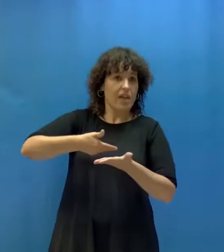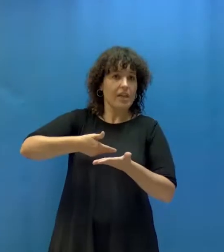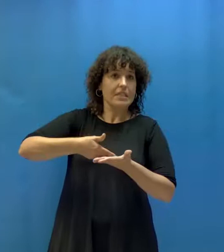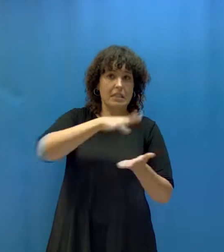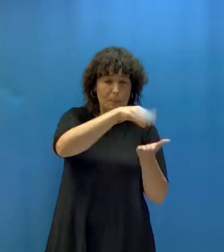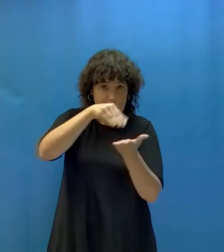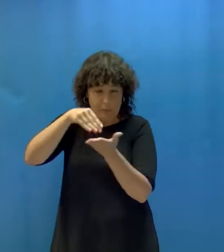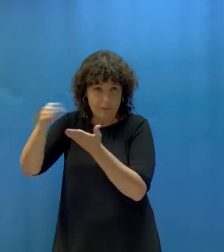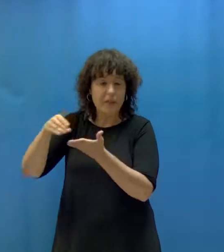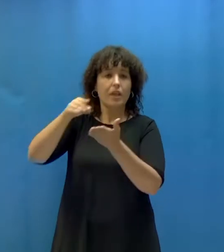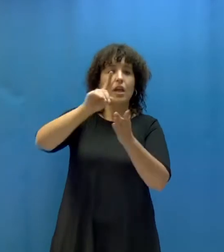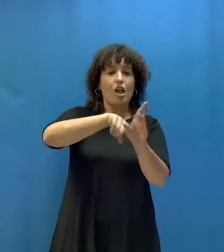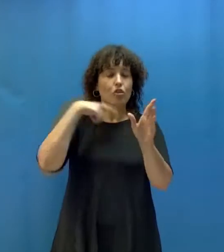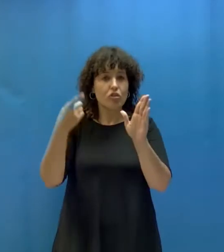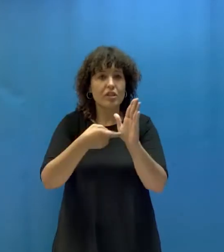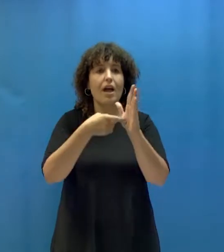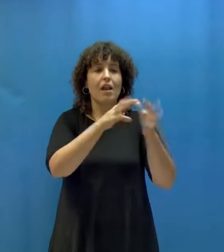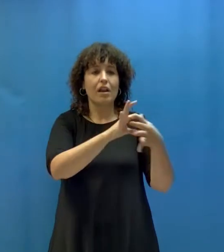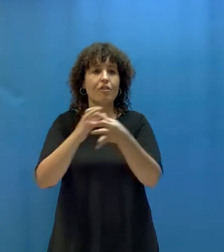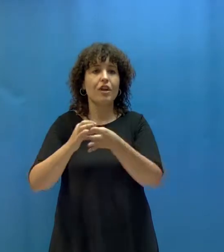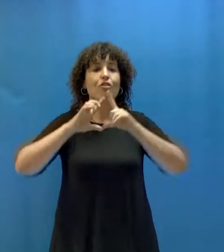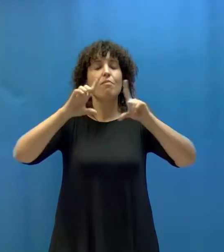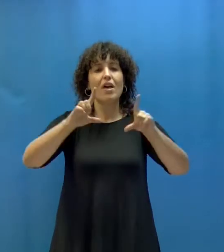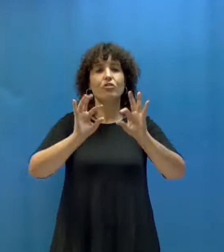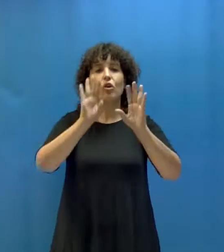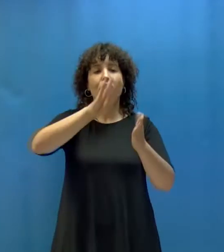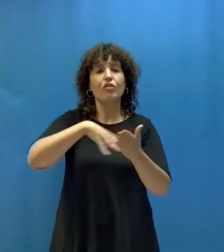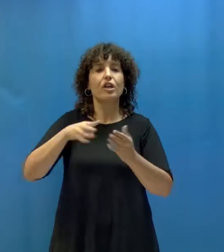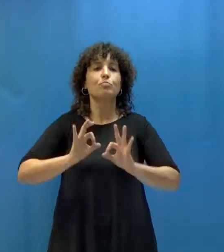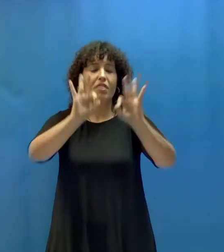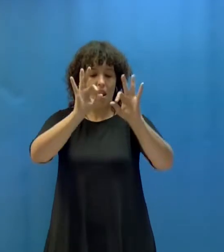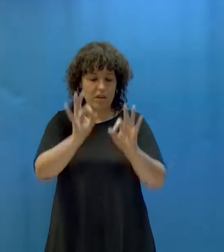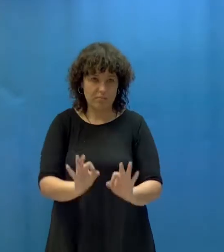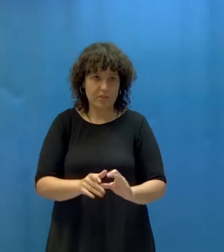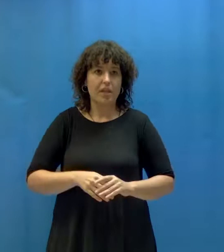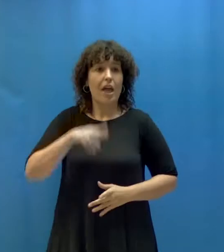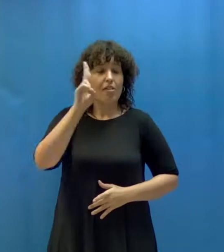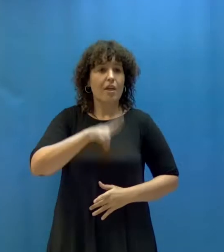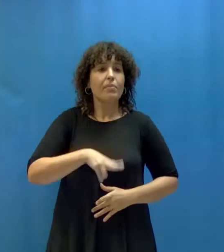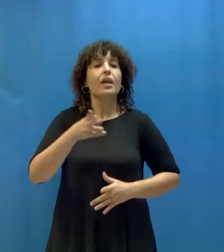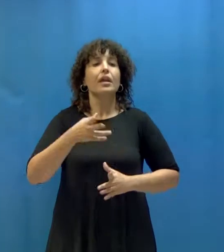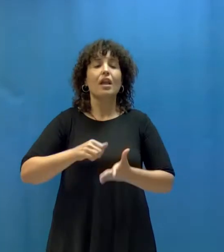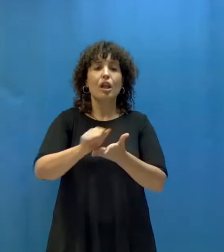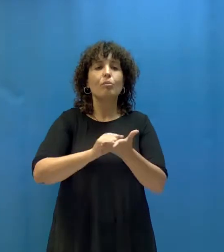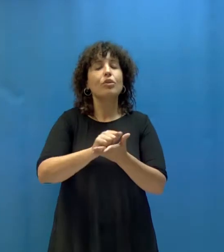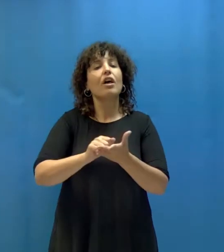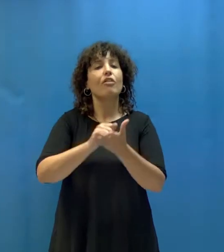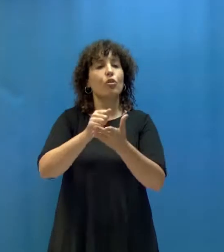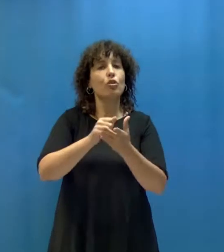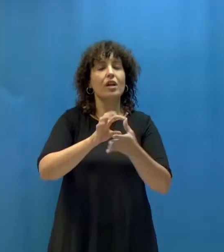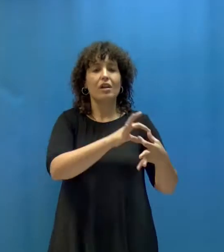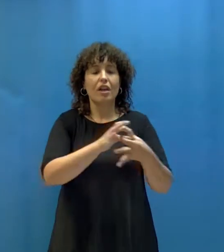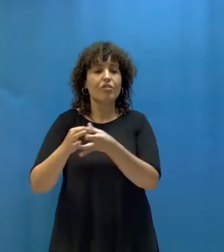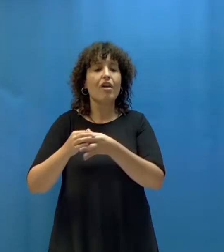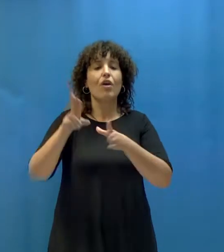prácticamente en la totalidad en el texto de la ordenanza referidos al vado de horario especial. También se sometió este borrador de la ordenanza al grupo de ordenanzas y reglamentos del Consejo